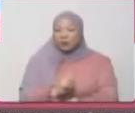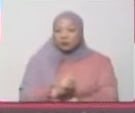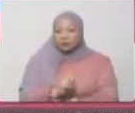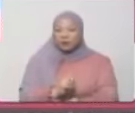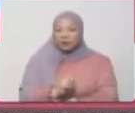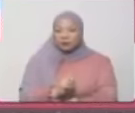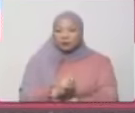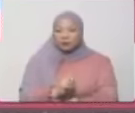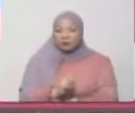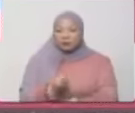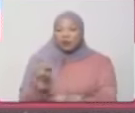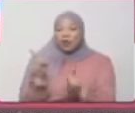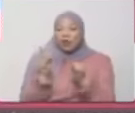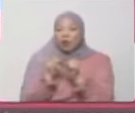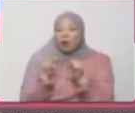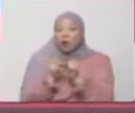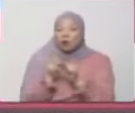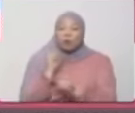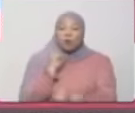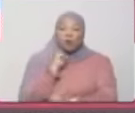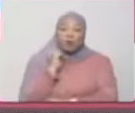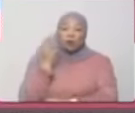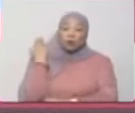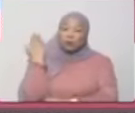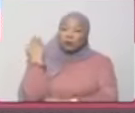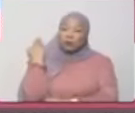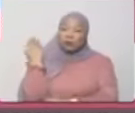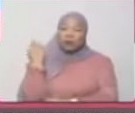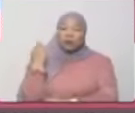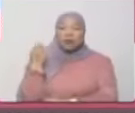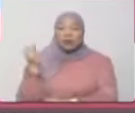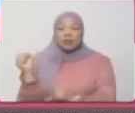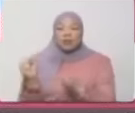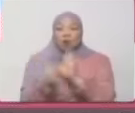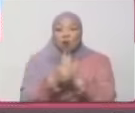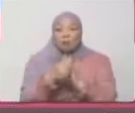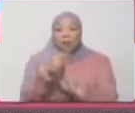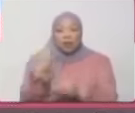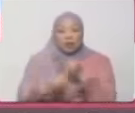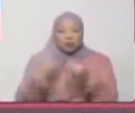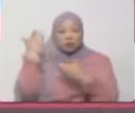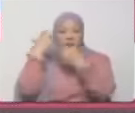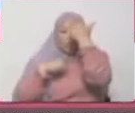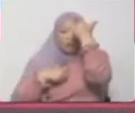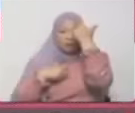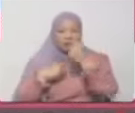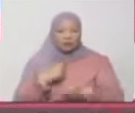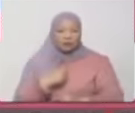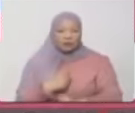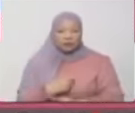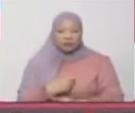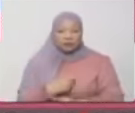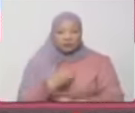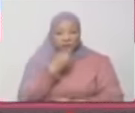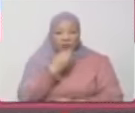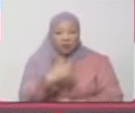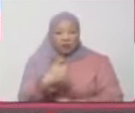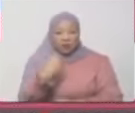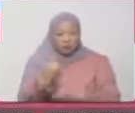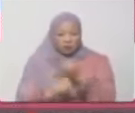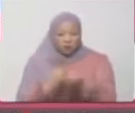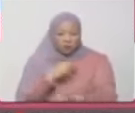Parece que fue ayer. 12 años del golpe de timón. Ah, buen golpe. Aquí lo